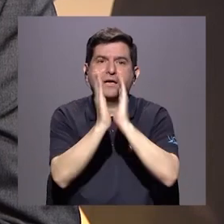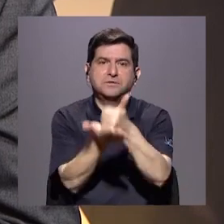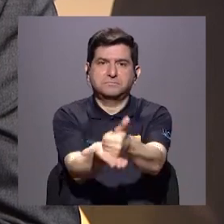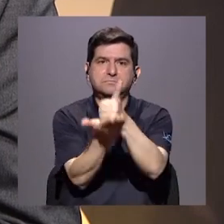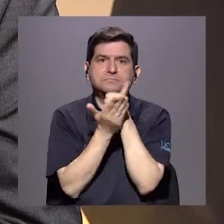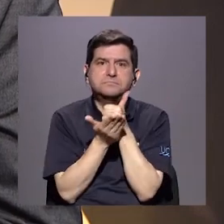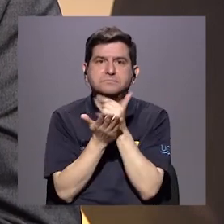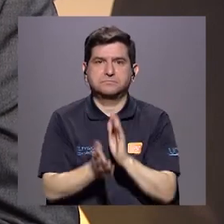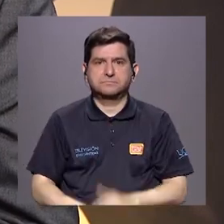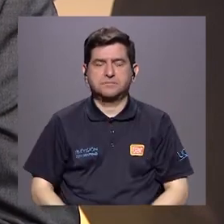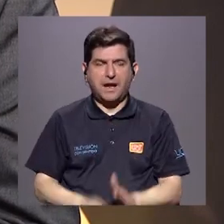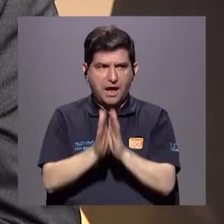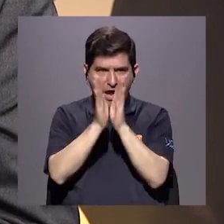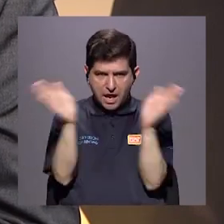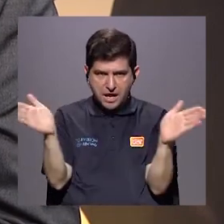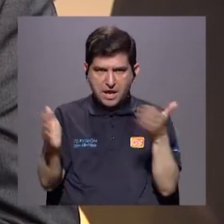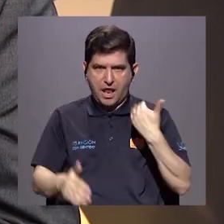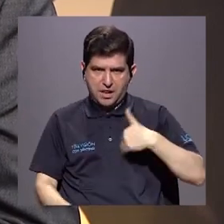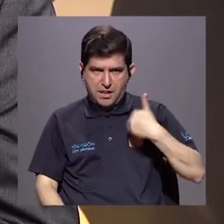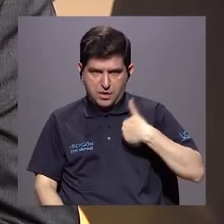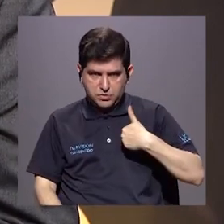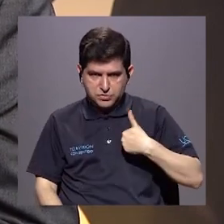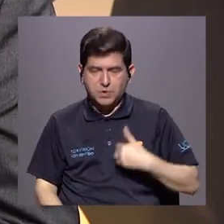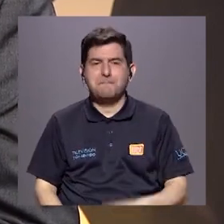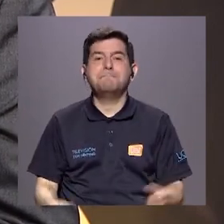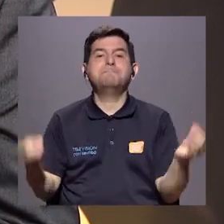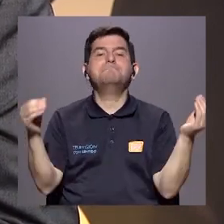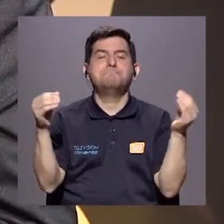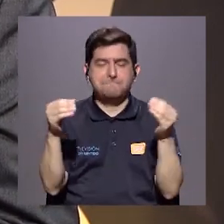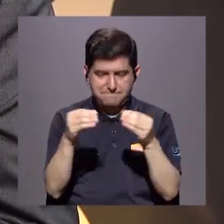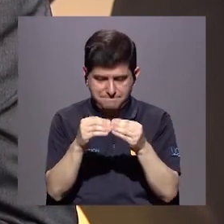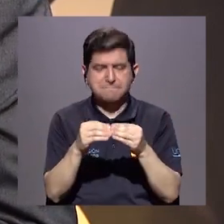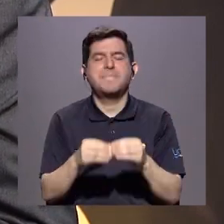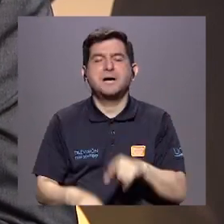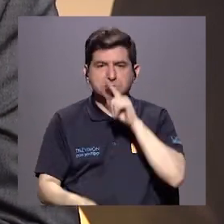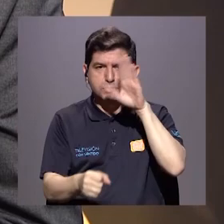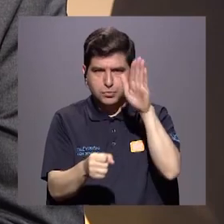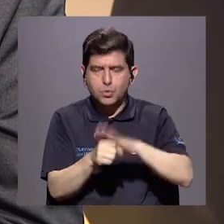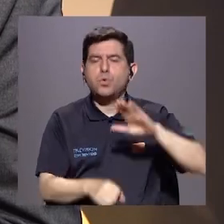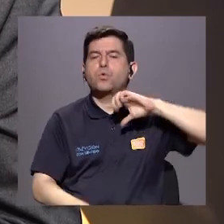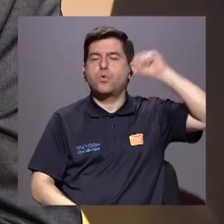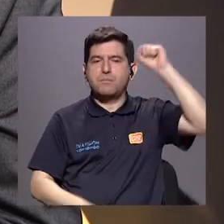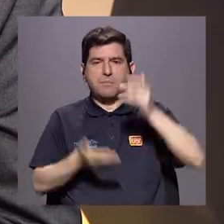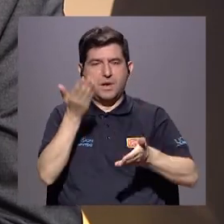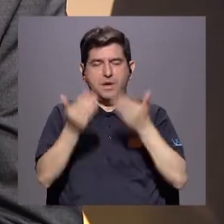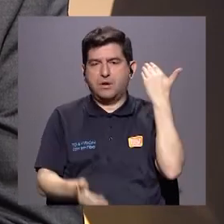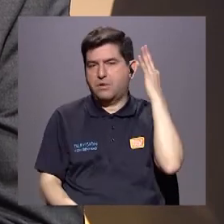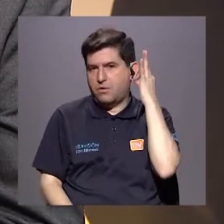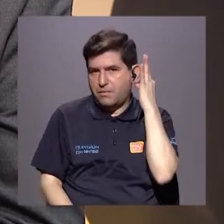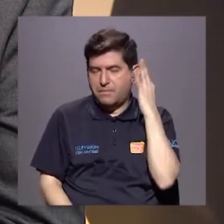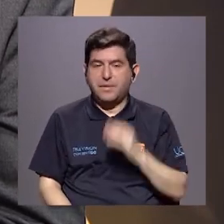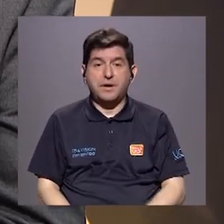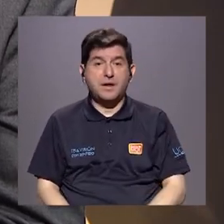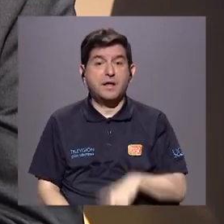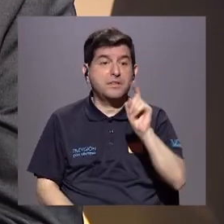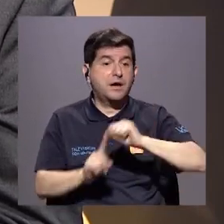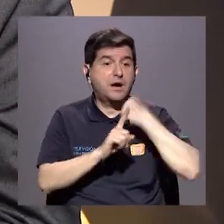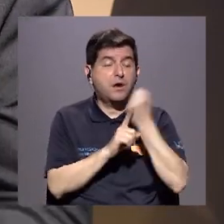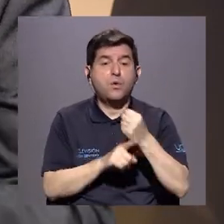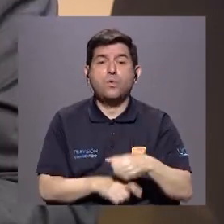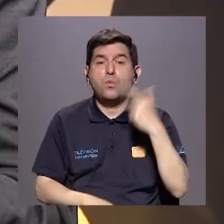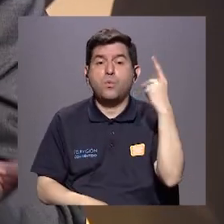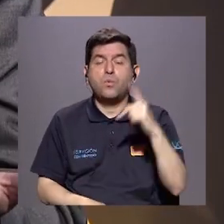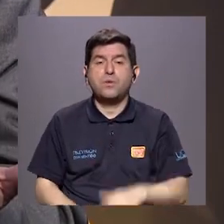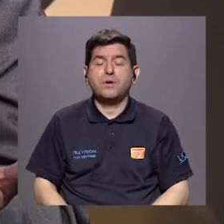entonces en general por eso es que los hombres de hecho son los que más consuman en suicidio más que las mujeres porque los factores de riesgo es